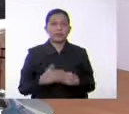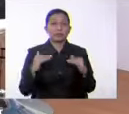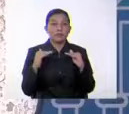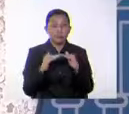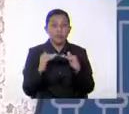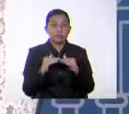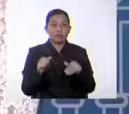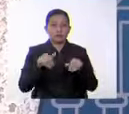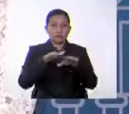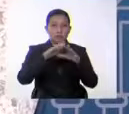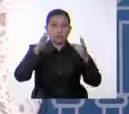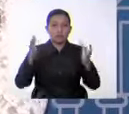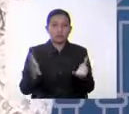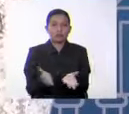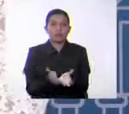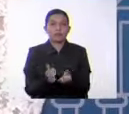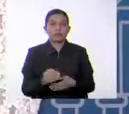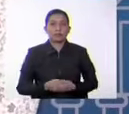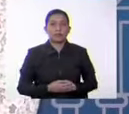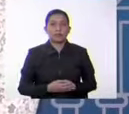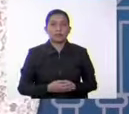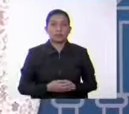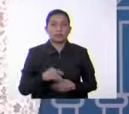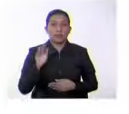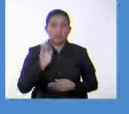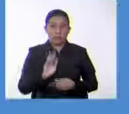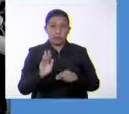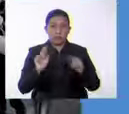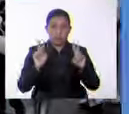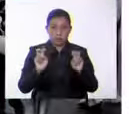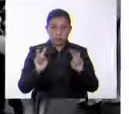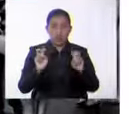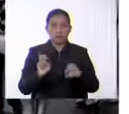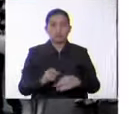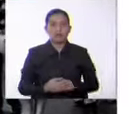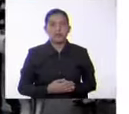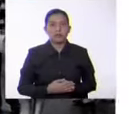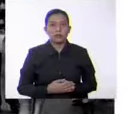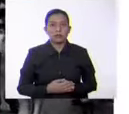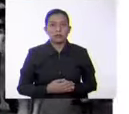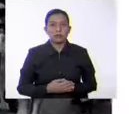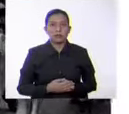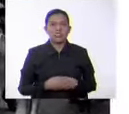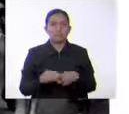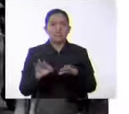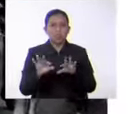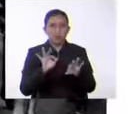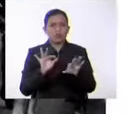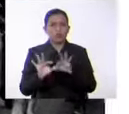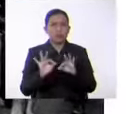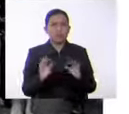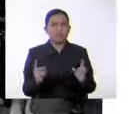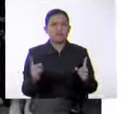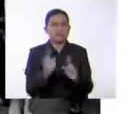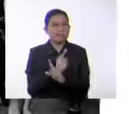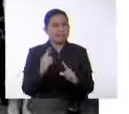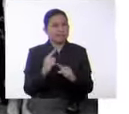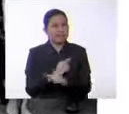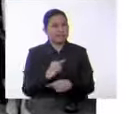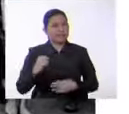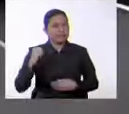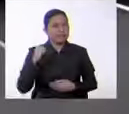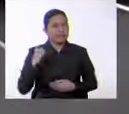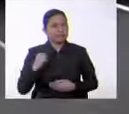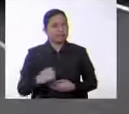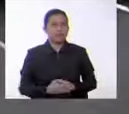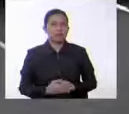nivel mundial, retomando otra vez ese elemento, se han dado algunas convenciones importantes, como la